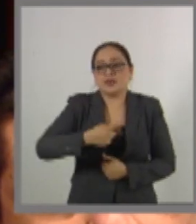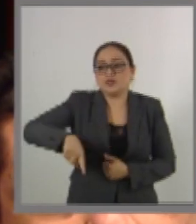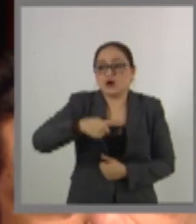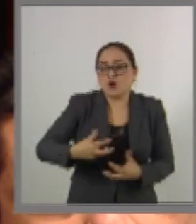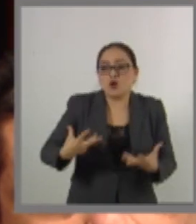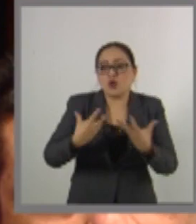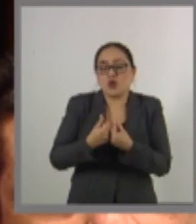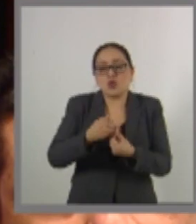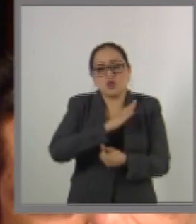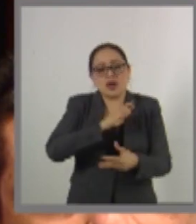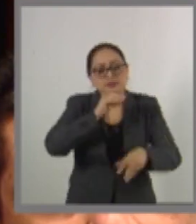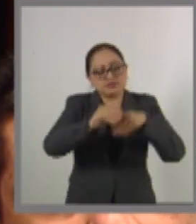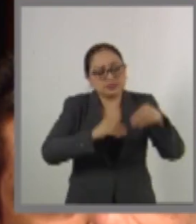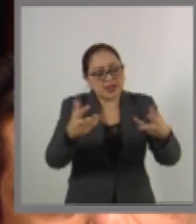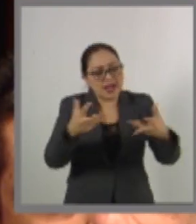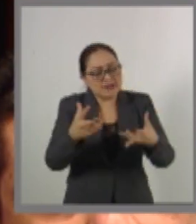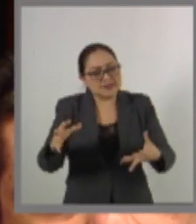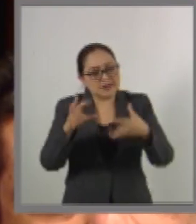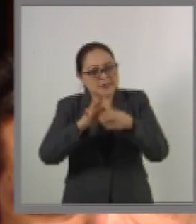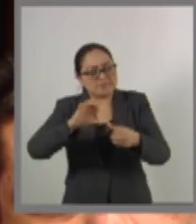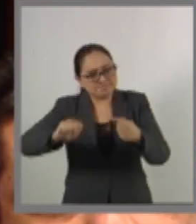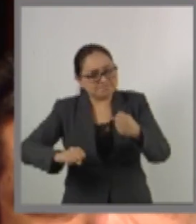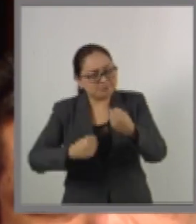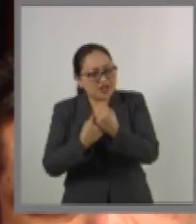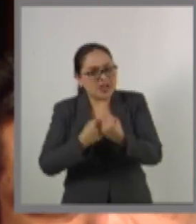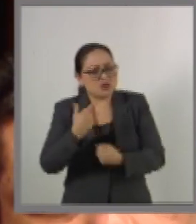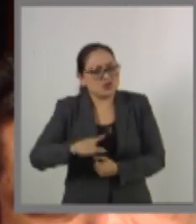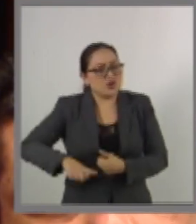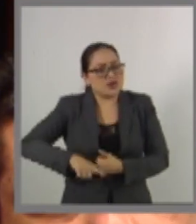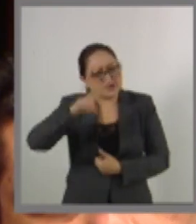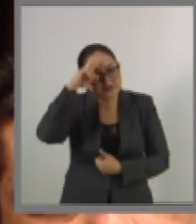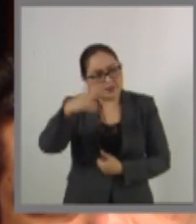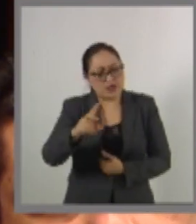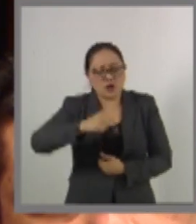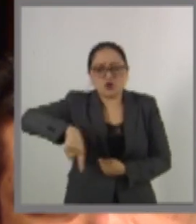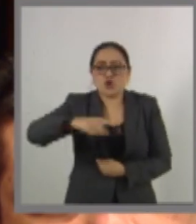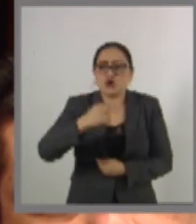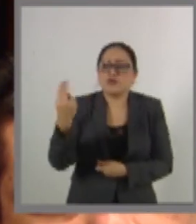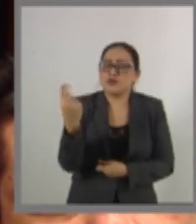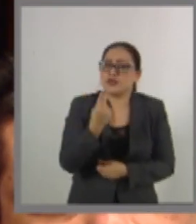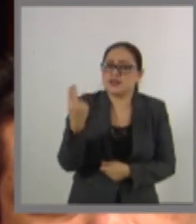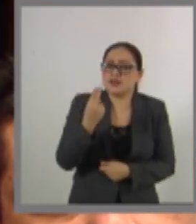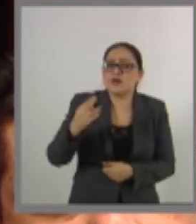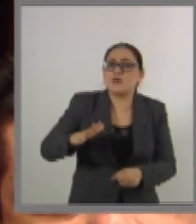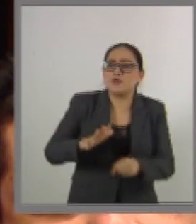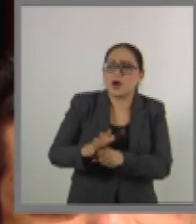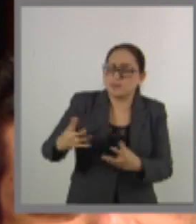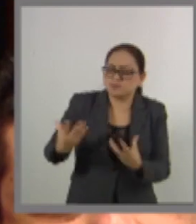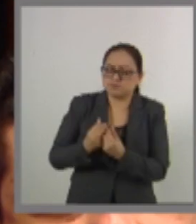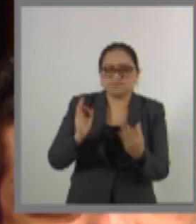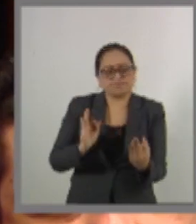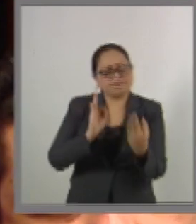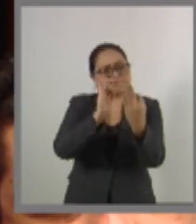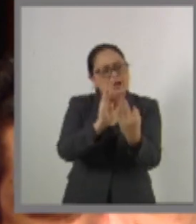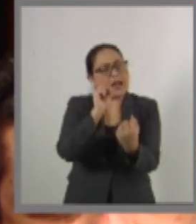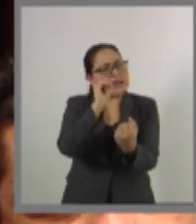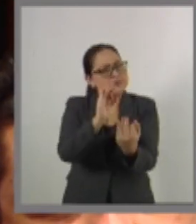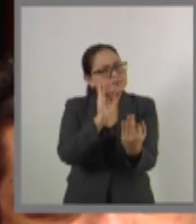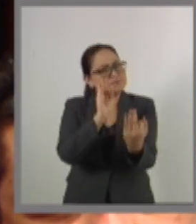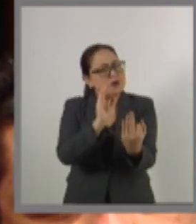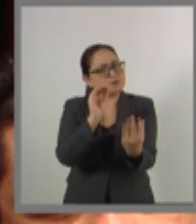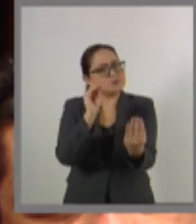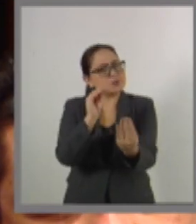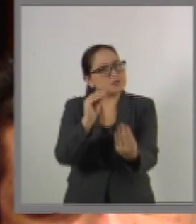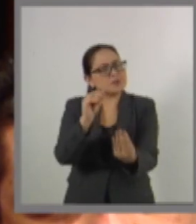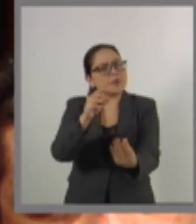construyendo, para poder seguir fortaleciendo al Estado mexicano, requerimos también hablarnos en este tono, que la